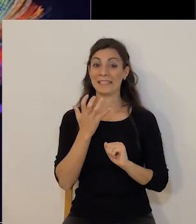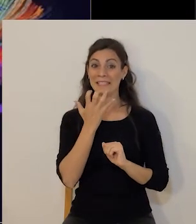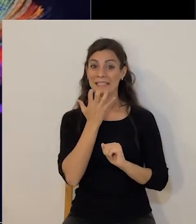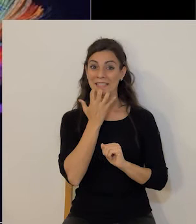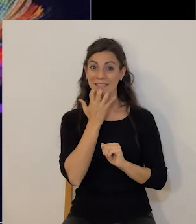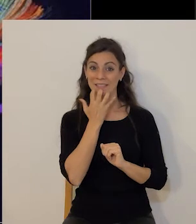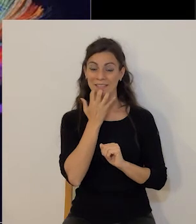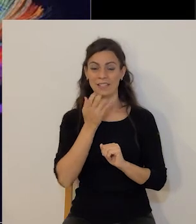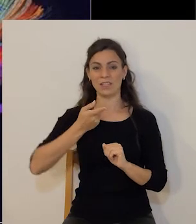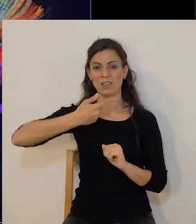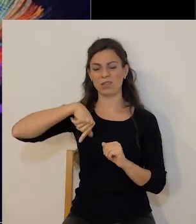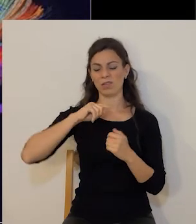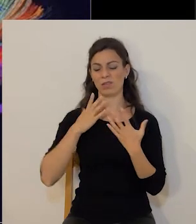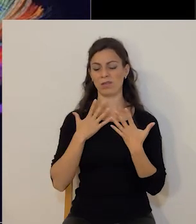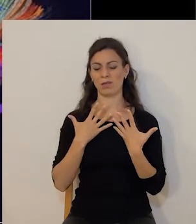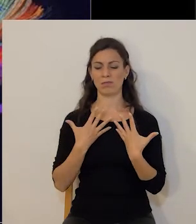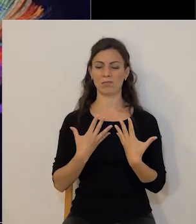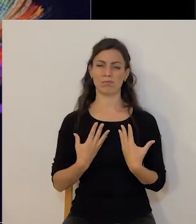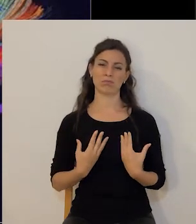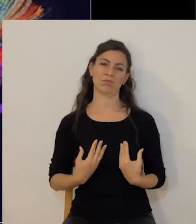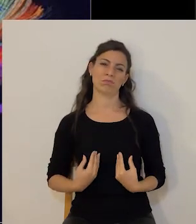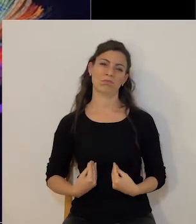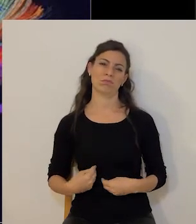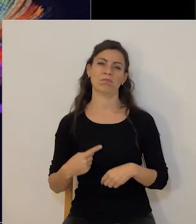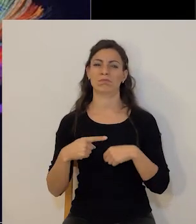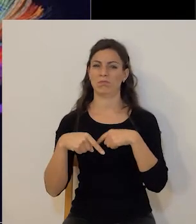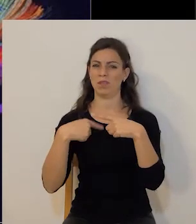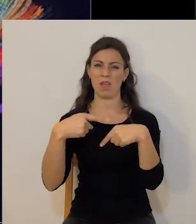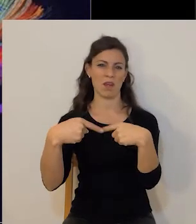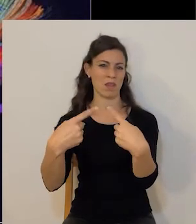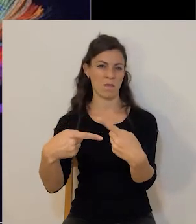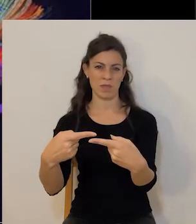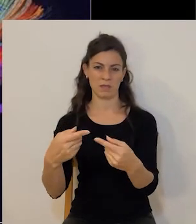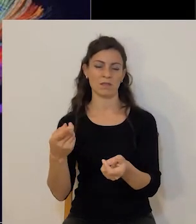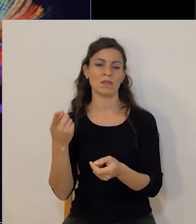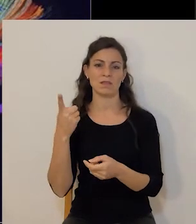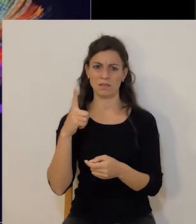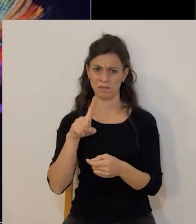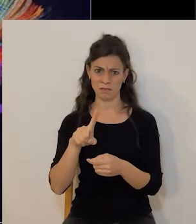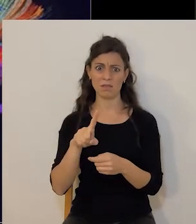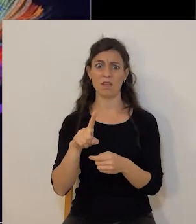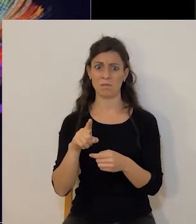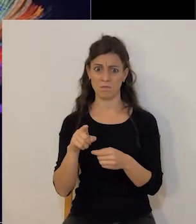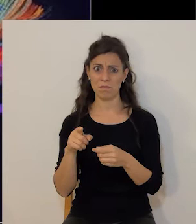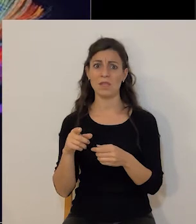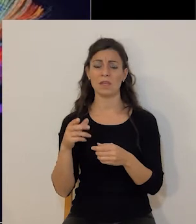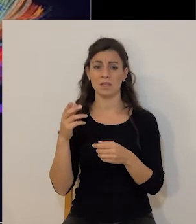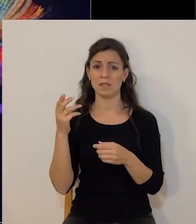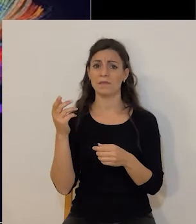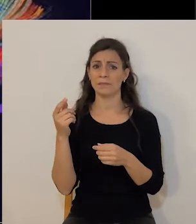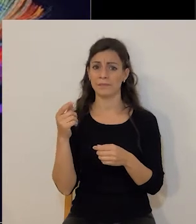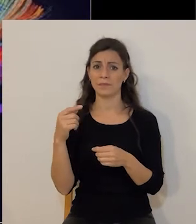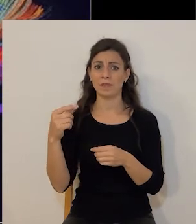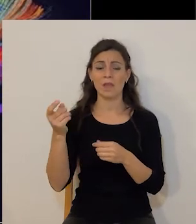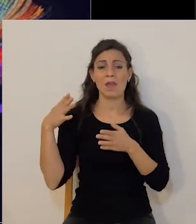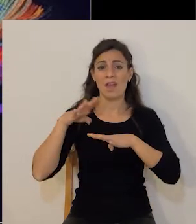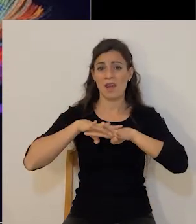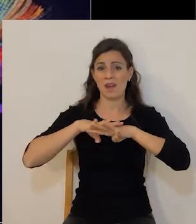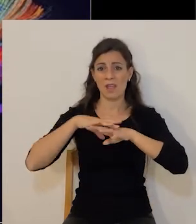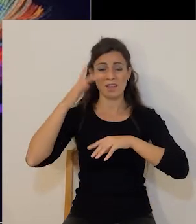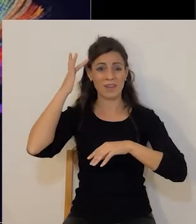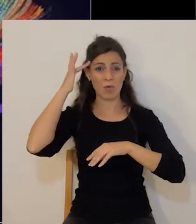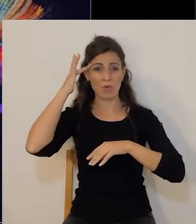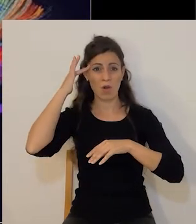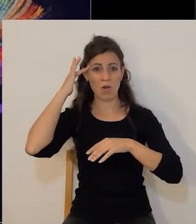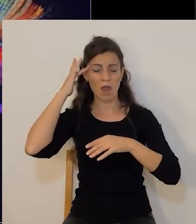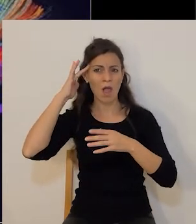si nos frustramos diariamente, también estamos conectando y reintegrando una red neuronal